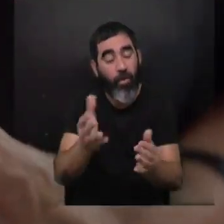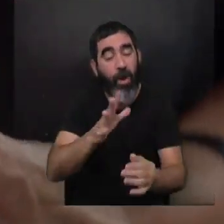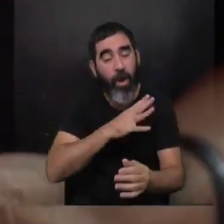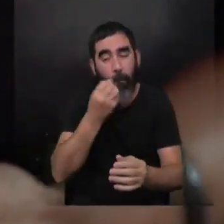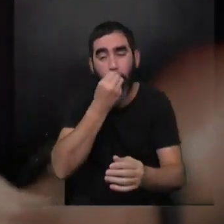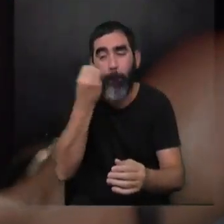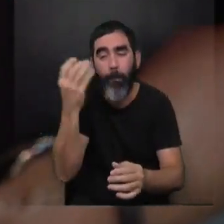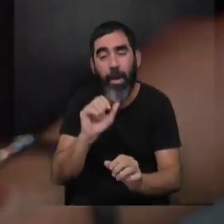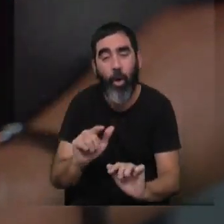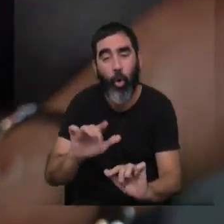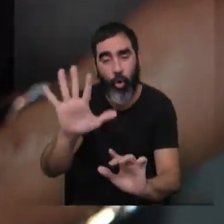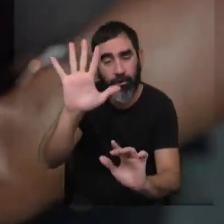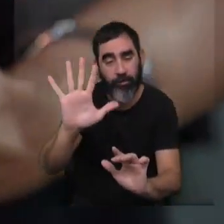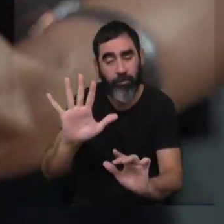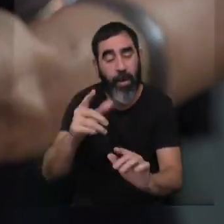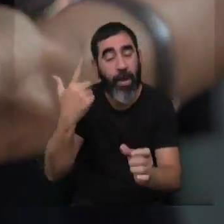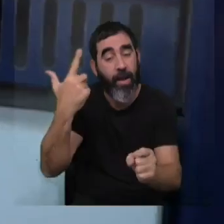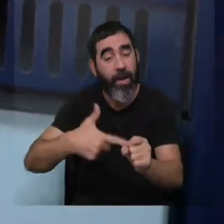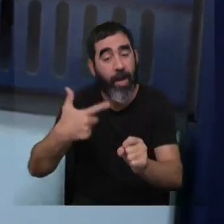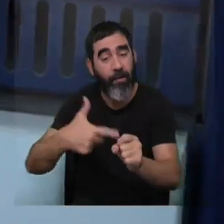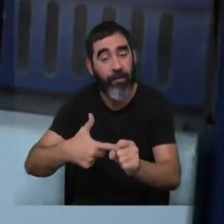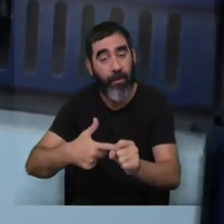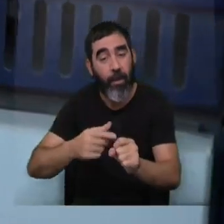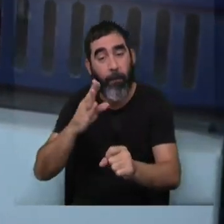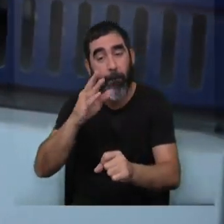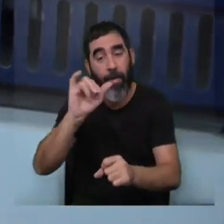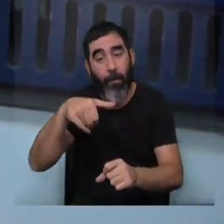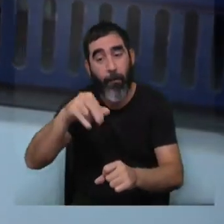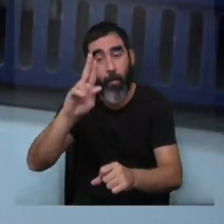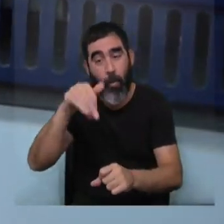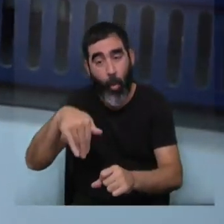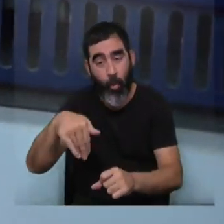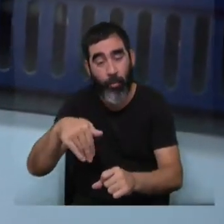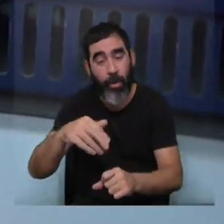mejores características para generar naftas, la nafta premium, por ejemplo,